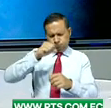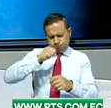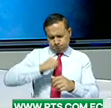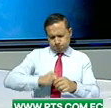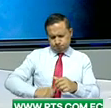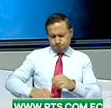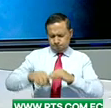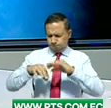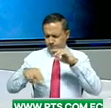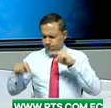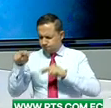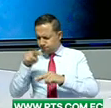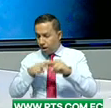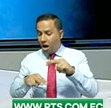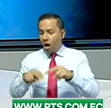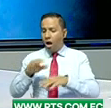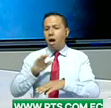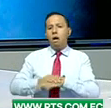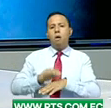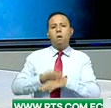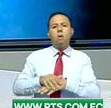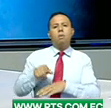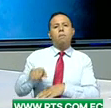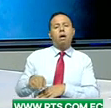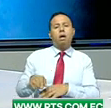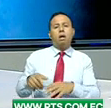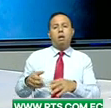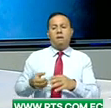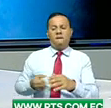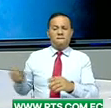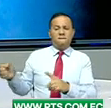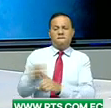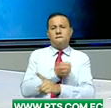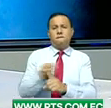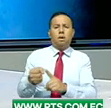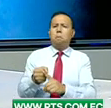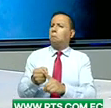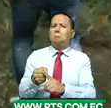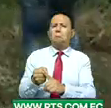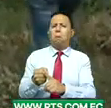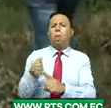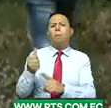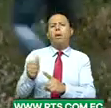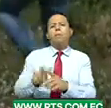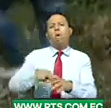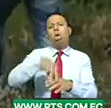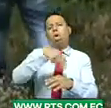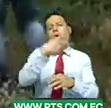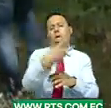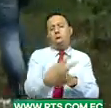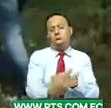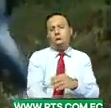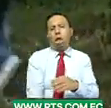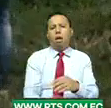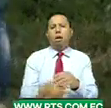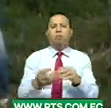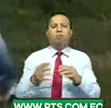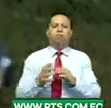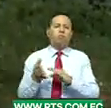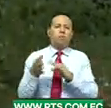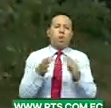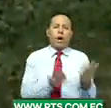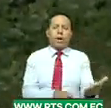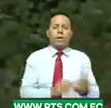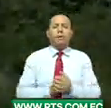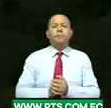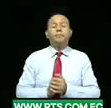sumersión. La Policía Nacional descarta que se haya tratado de una muerte violenta. La unidad de personas desaparecidas de la